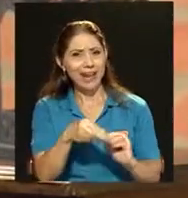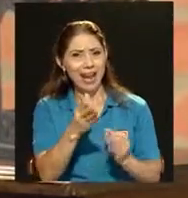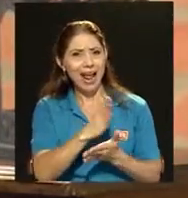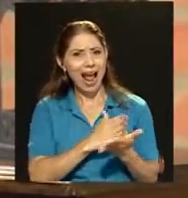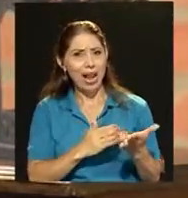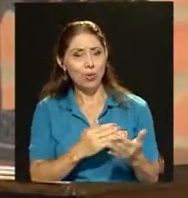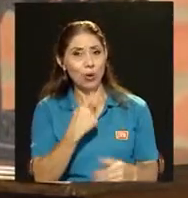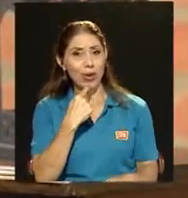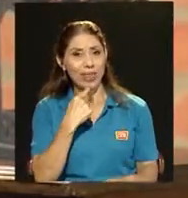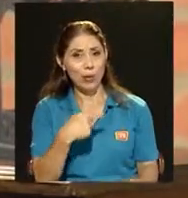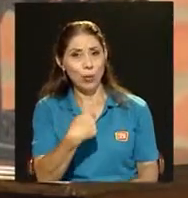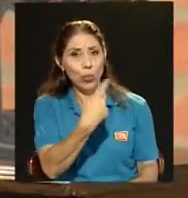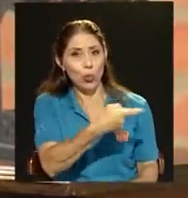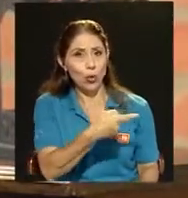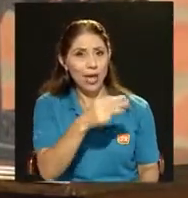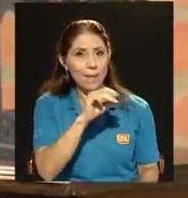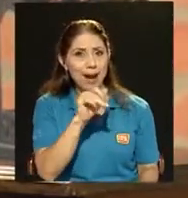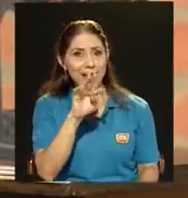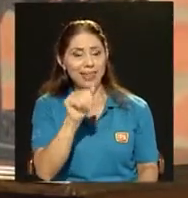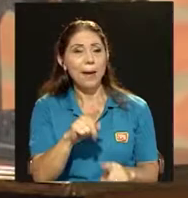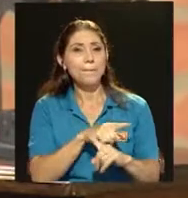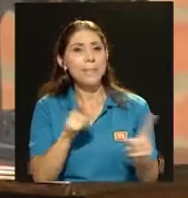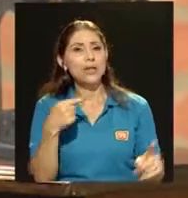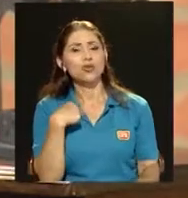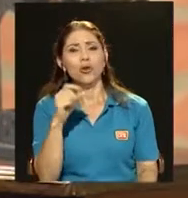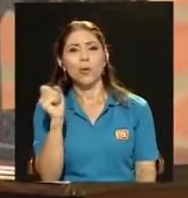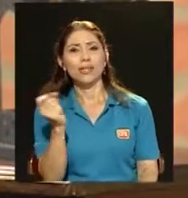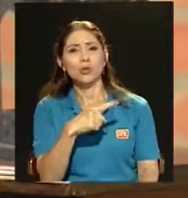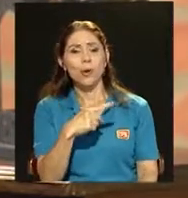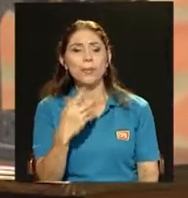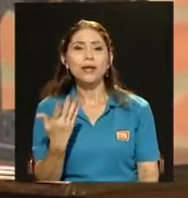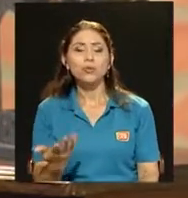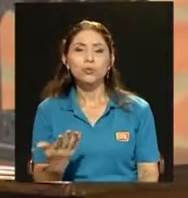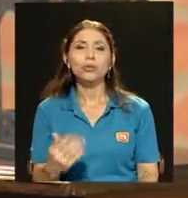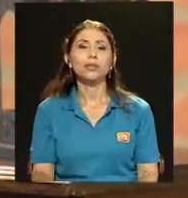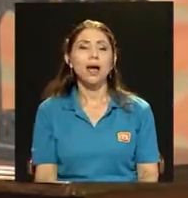lo dicho por doña Marta, pero le voy a hacer una pregunta